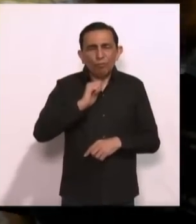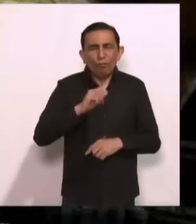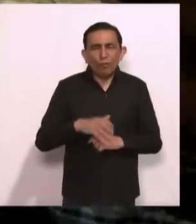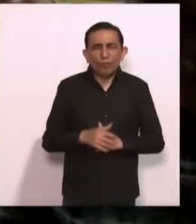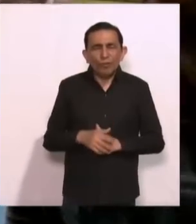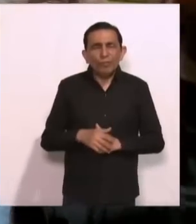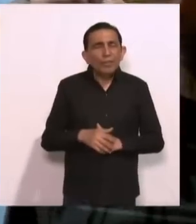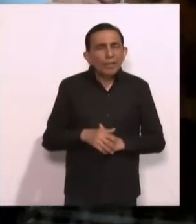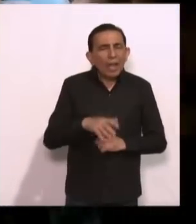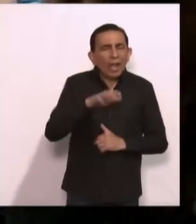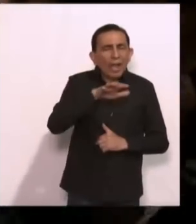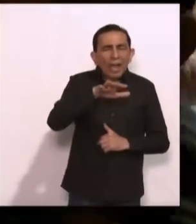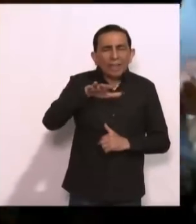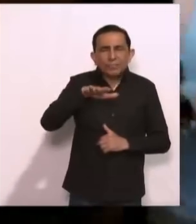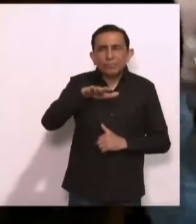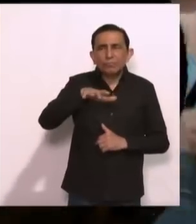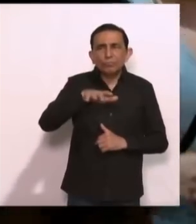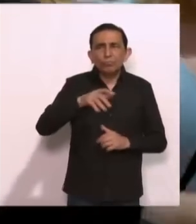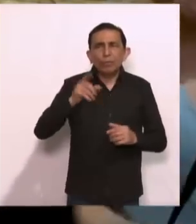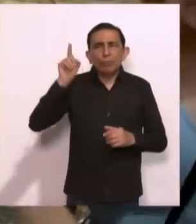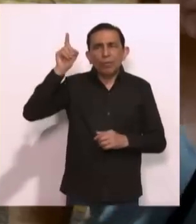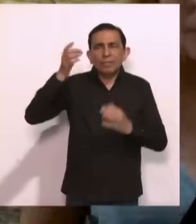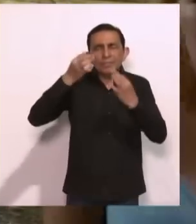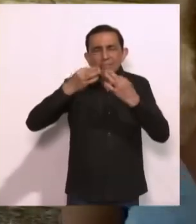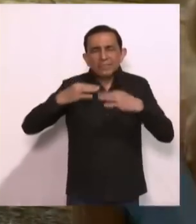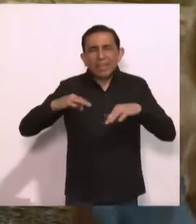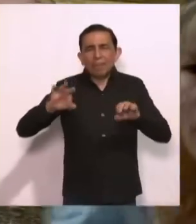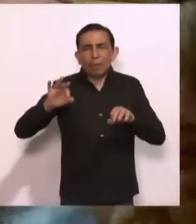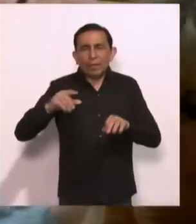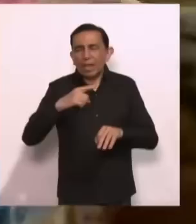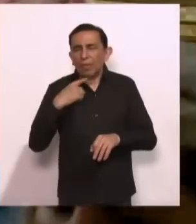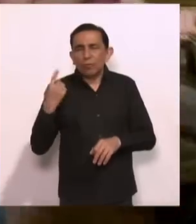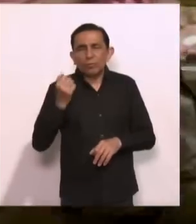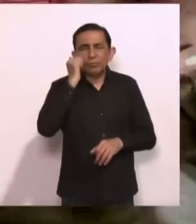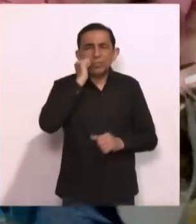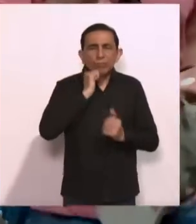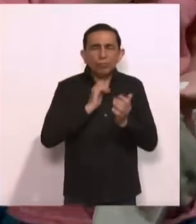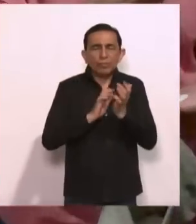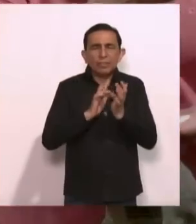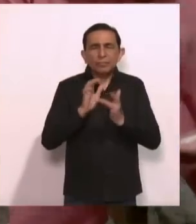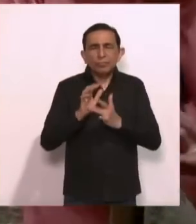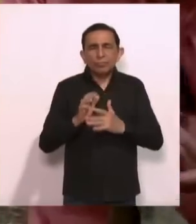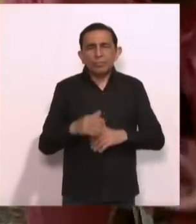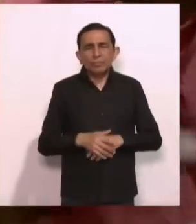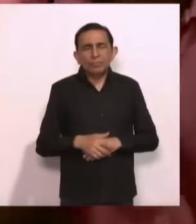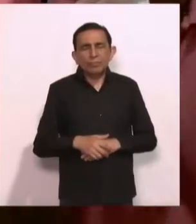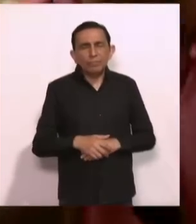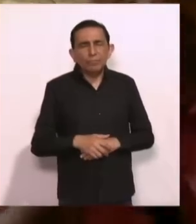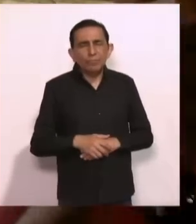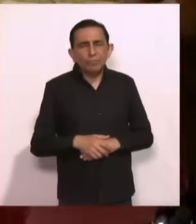cuerpo el Señor Jesús. En memoria